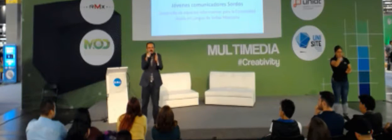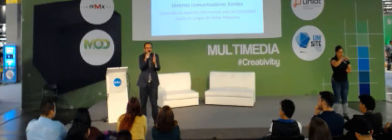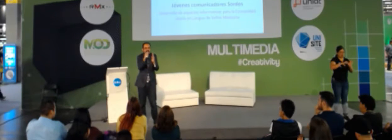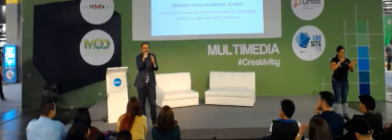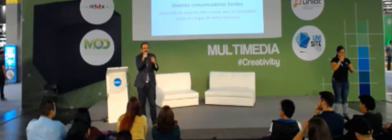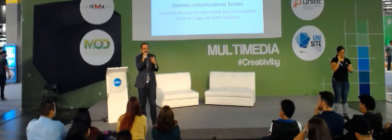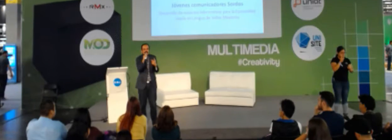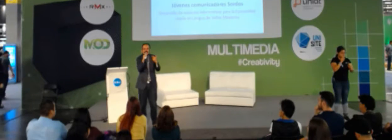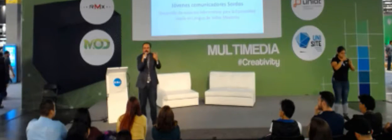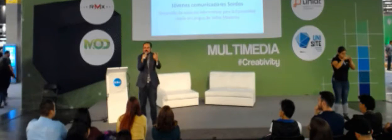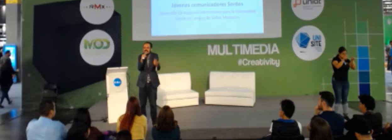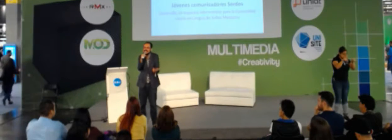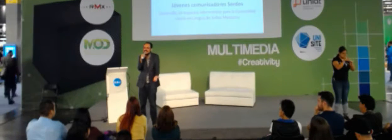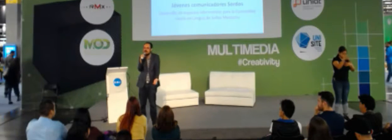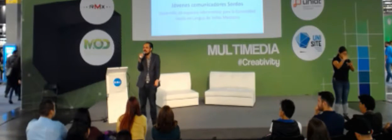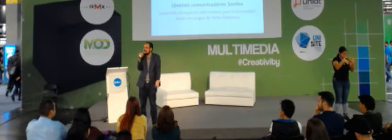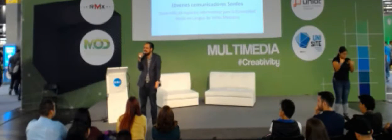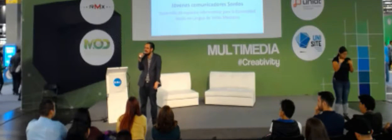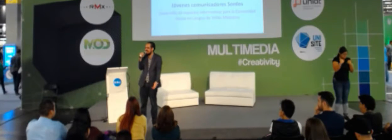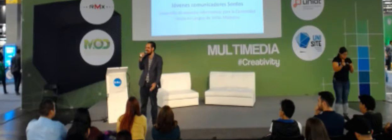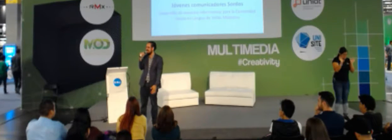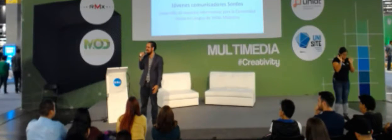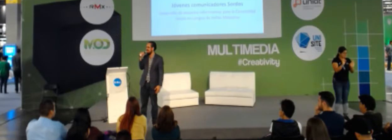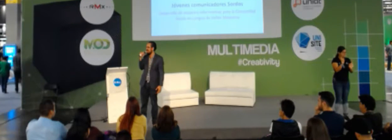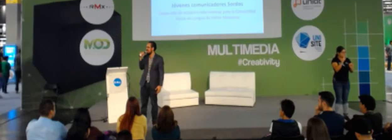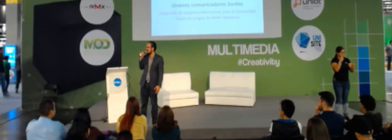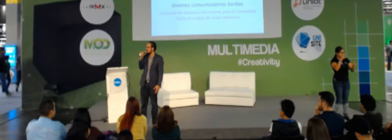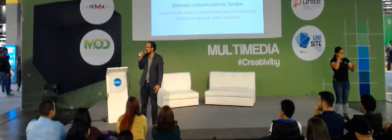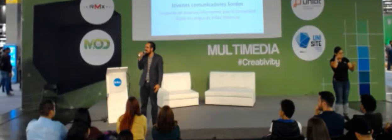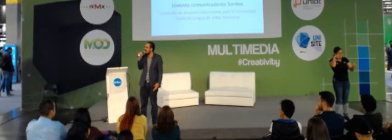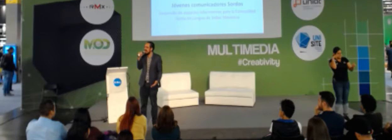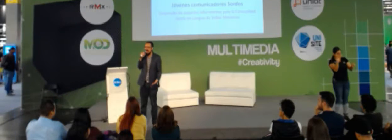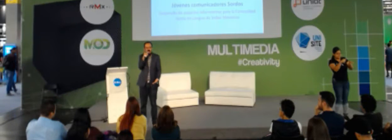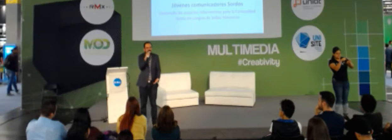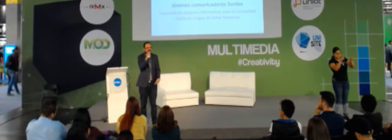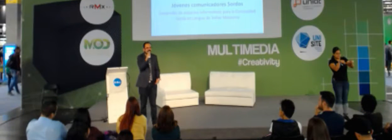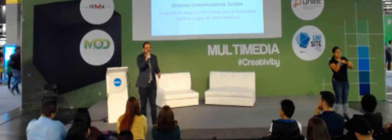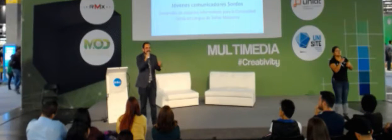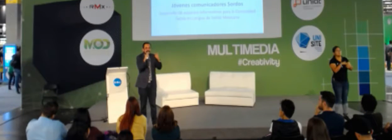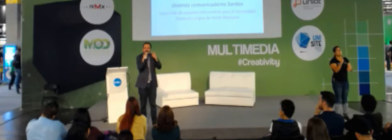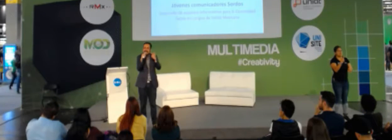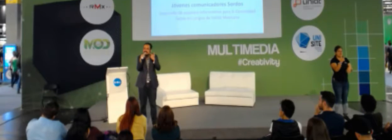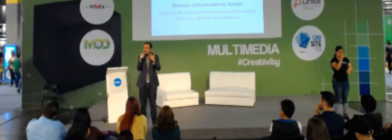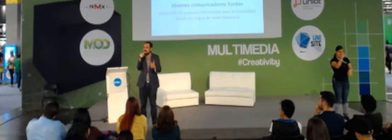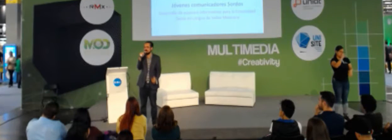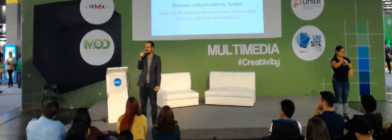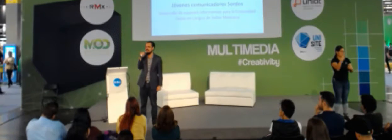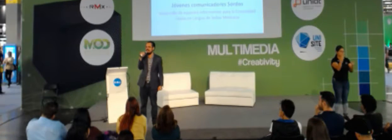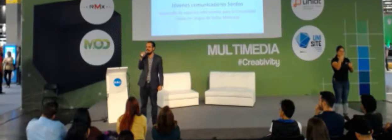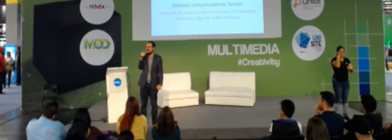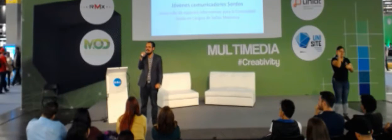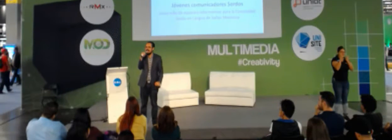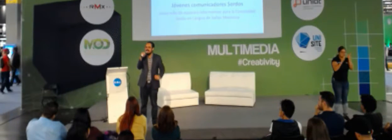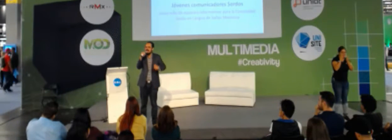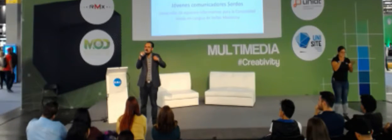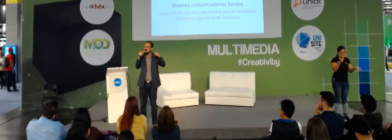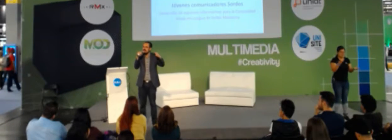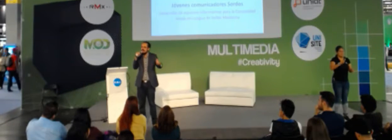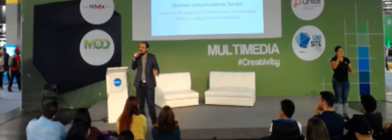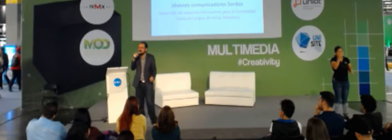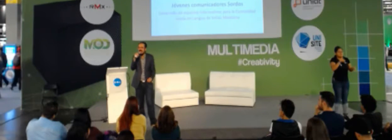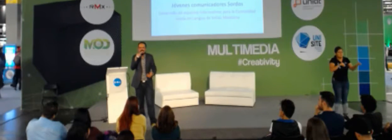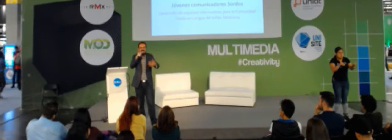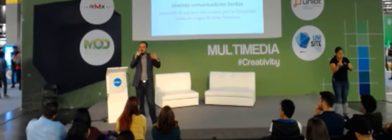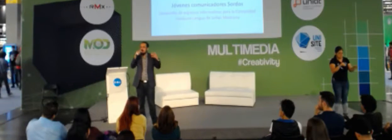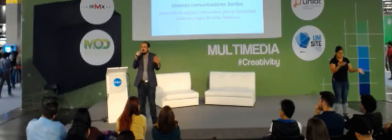tan pequeño que no alcanzamos a entender lo que se dice. Porque la lengua de señas requiere de gestos, requiere de